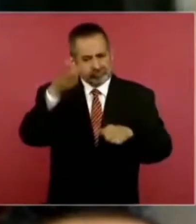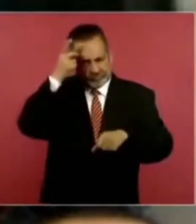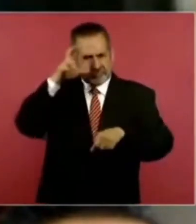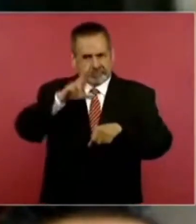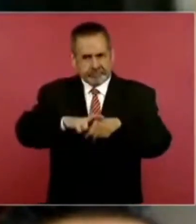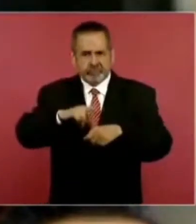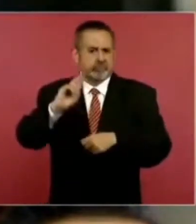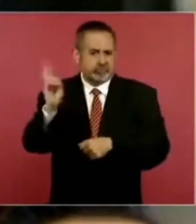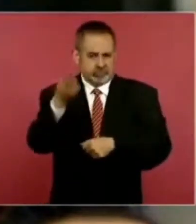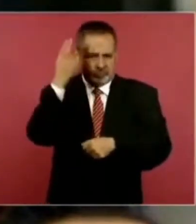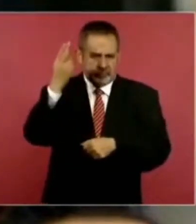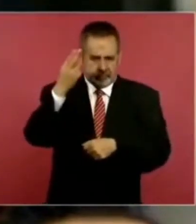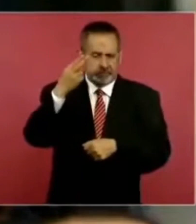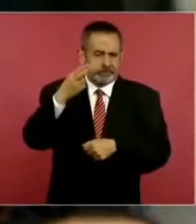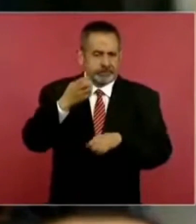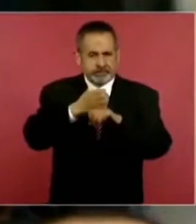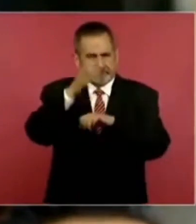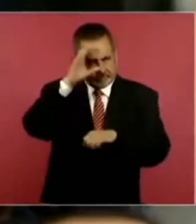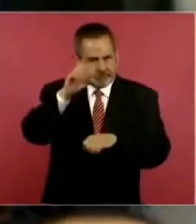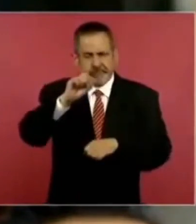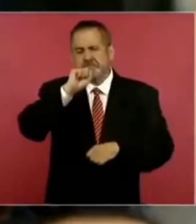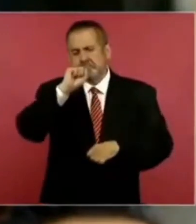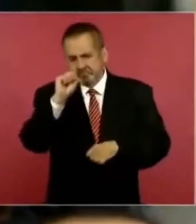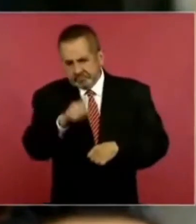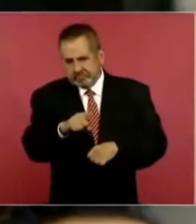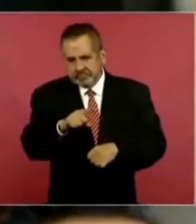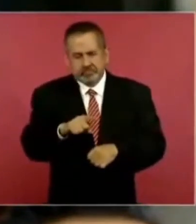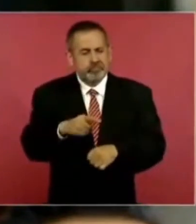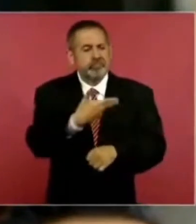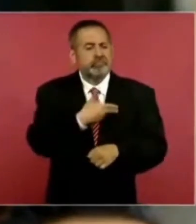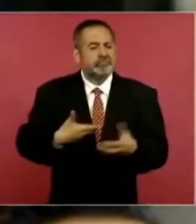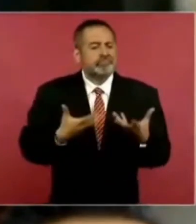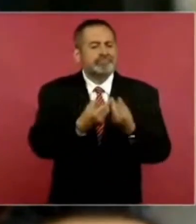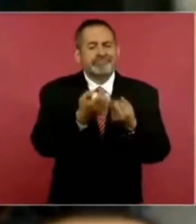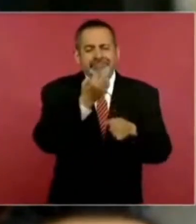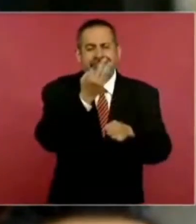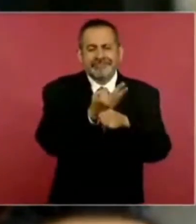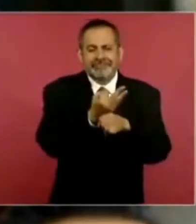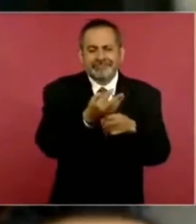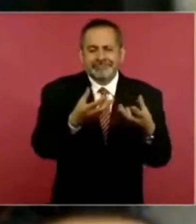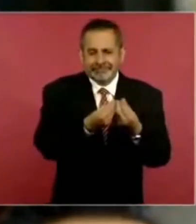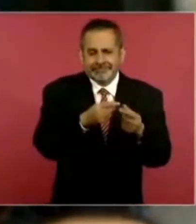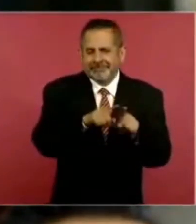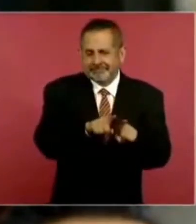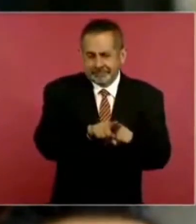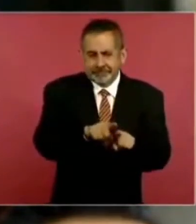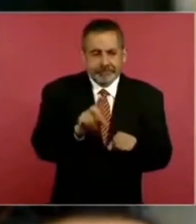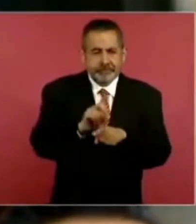rectores y, por supuesto, los presidentes estudiantiles de la misma universidad desde